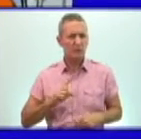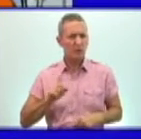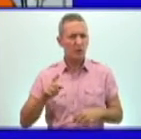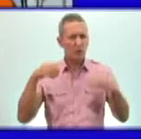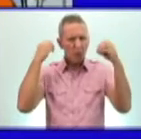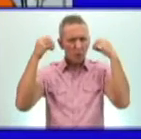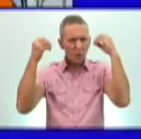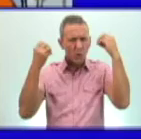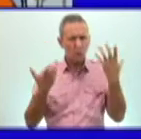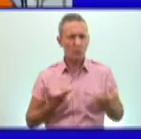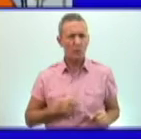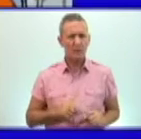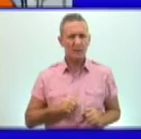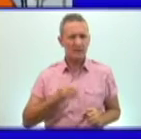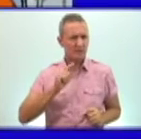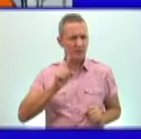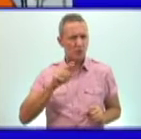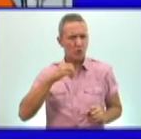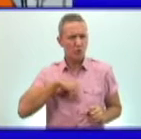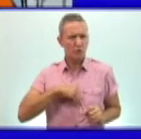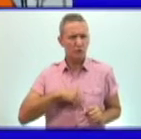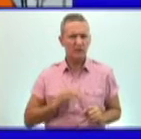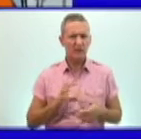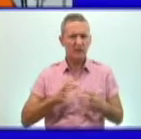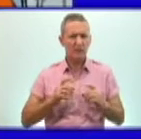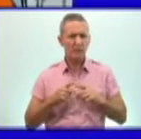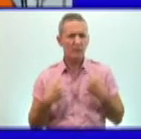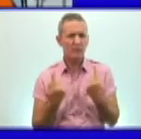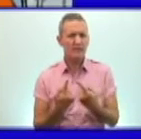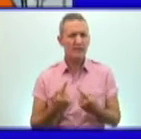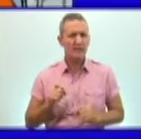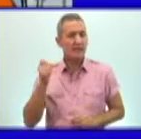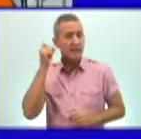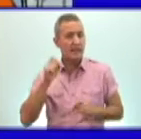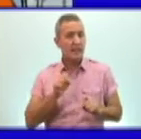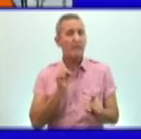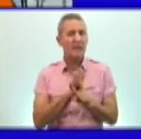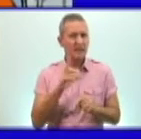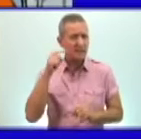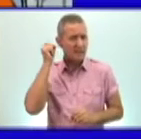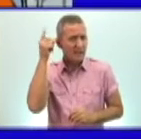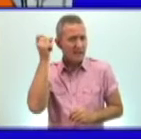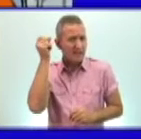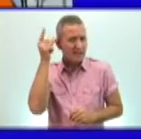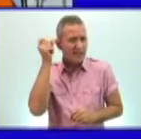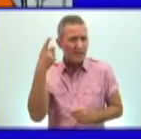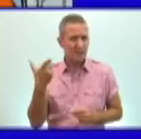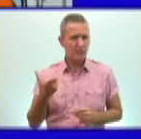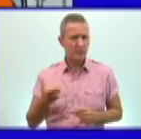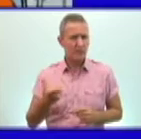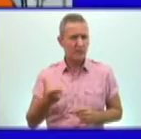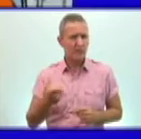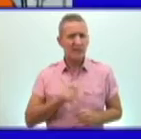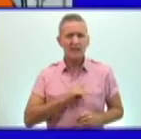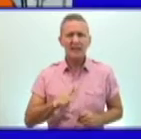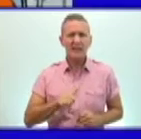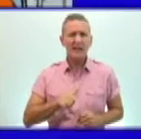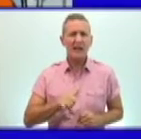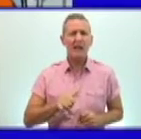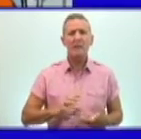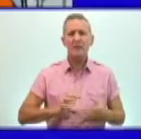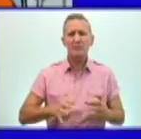no piensan en sentido general desde su experiencia, de la misma manera en que lo hacemos nosotros.